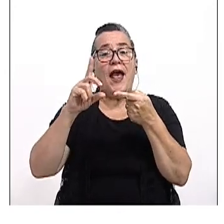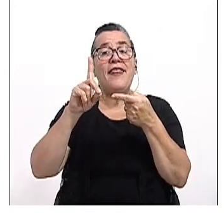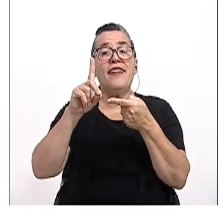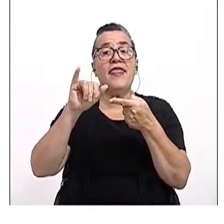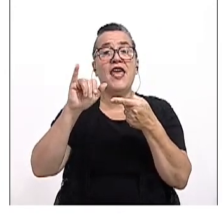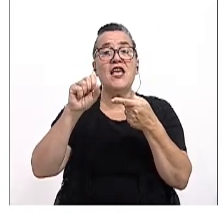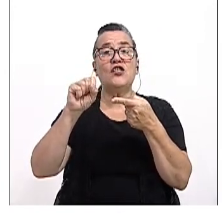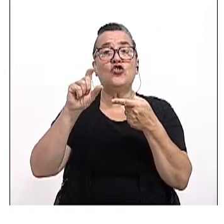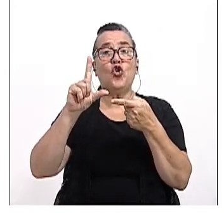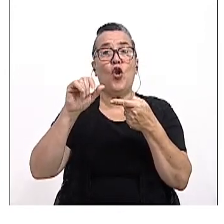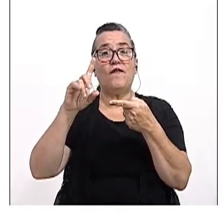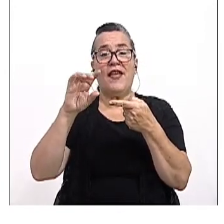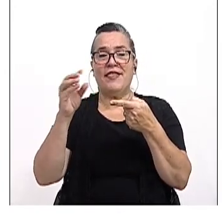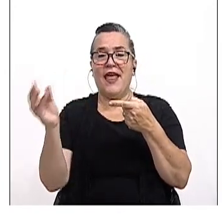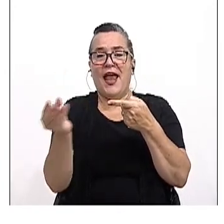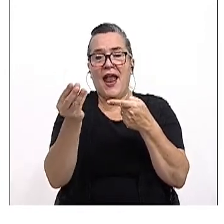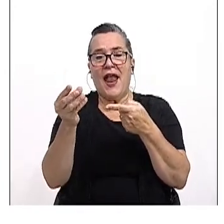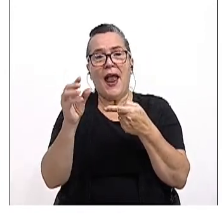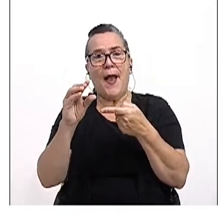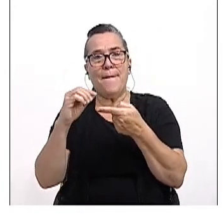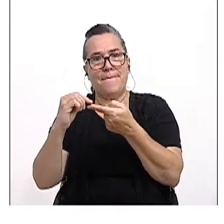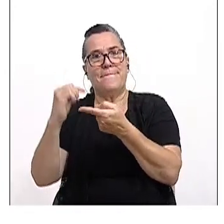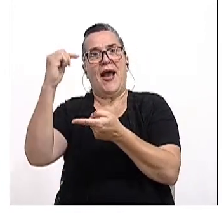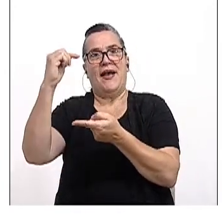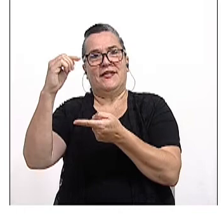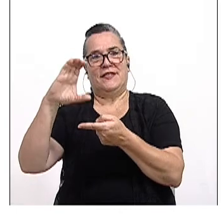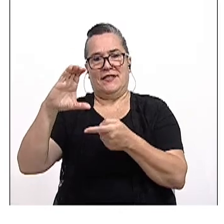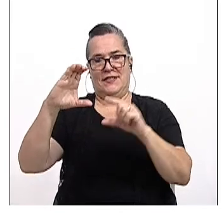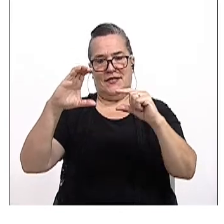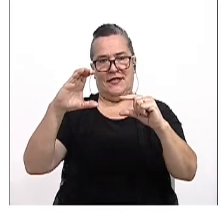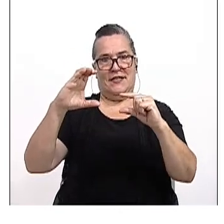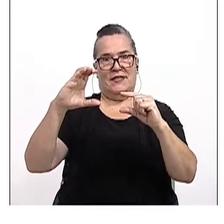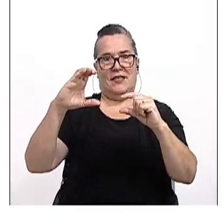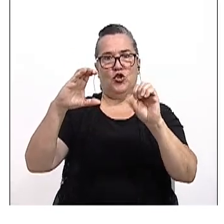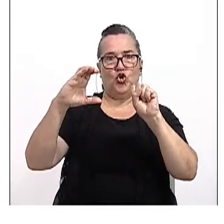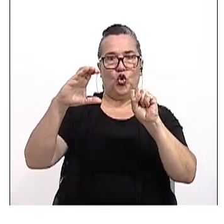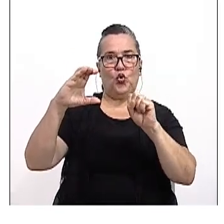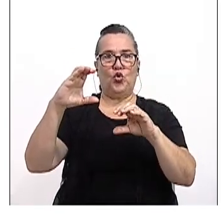Disolvente es el componente que está presente en mayor cantidad.